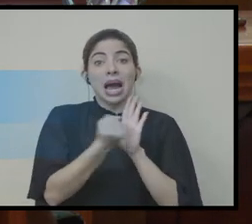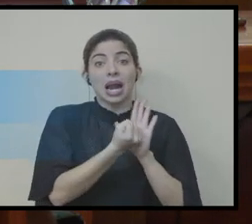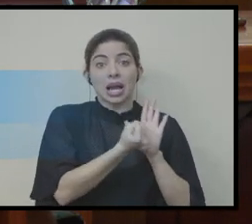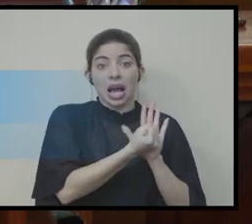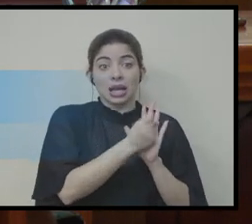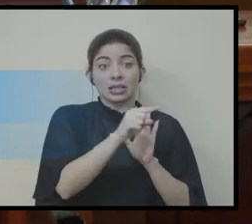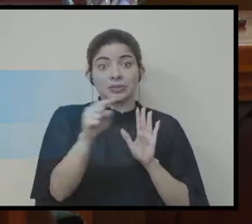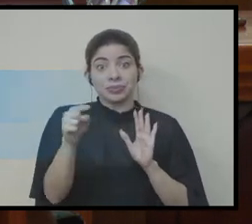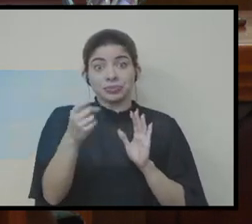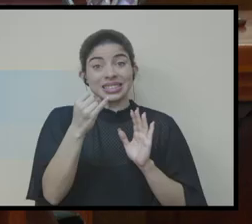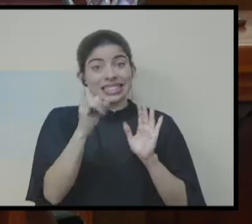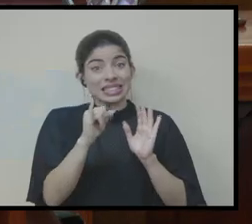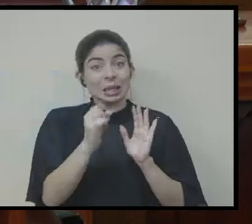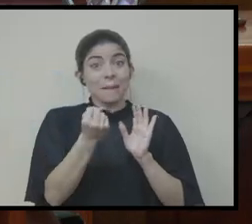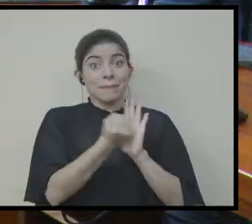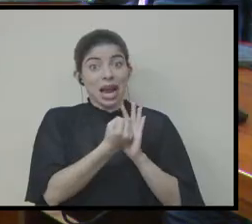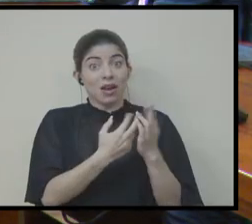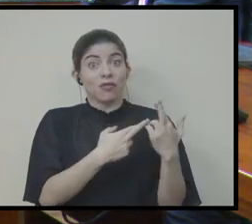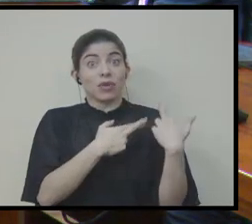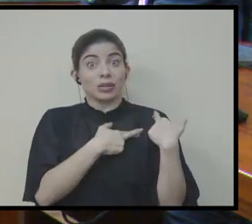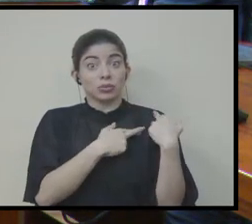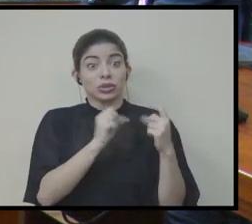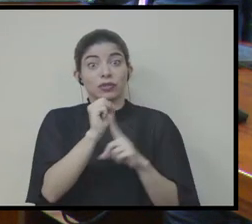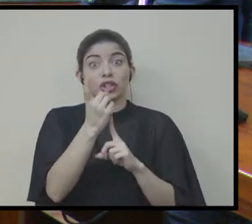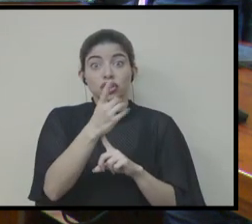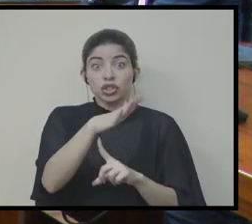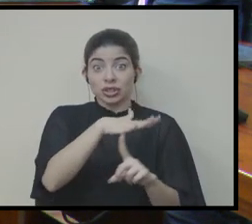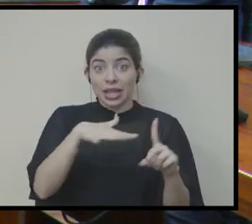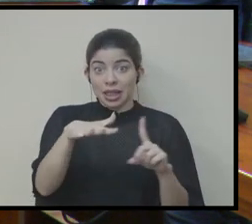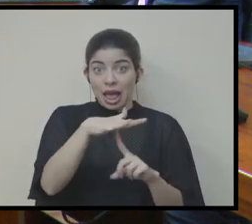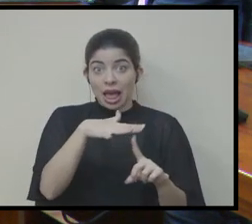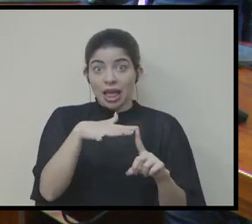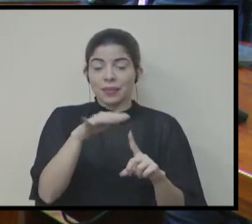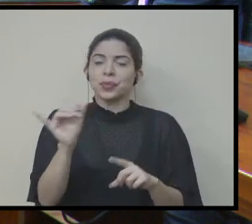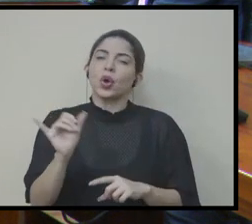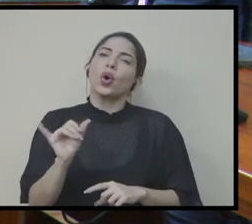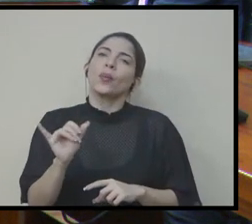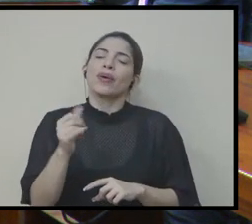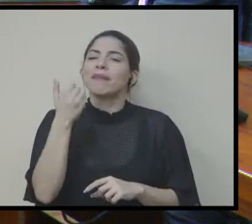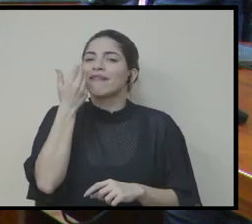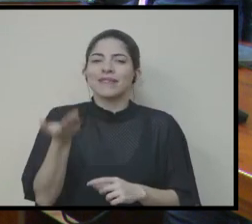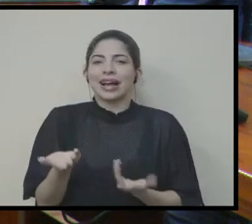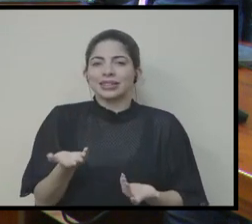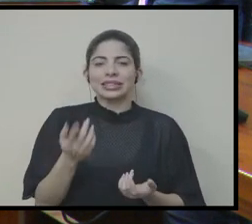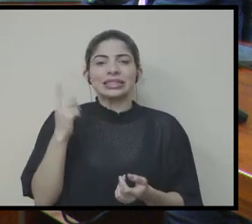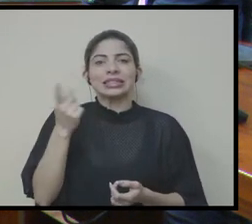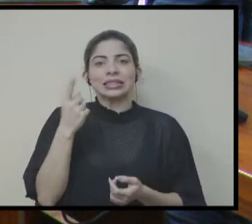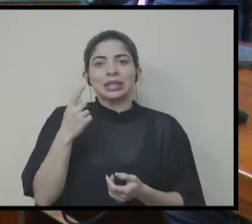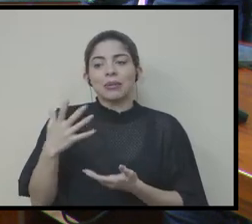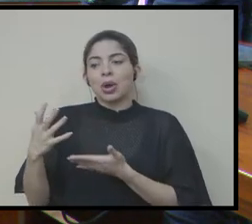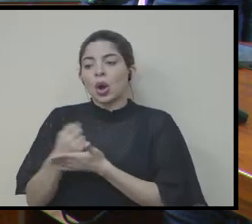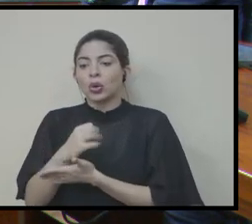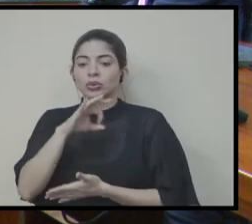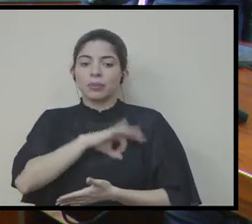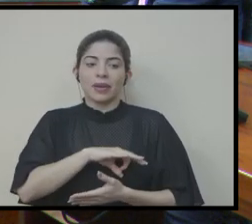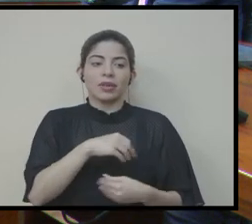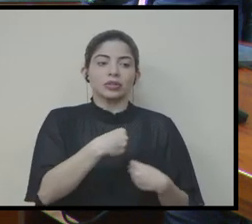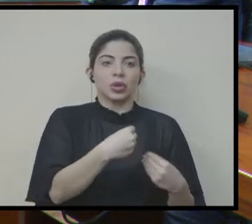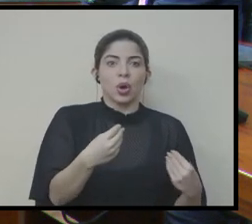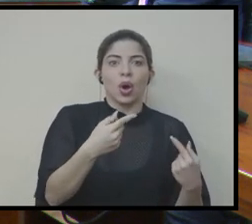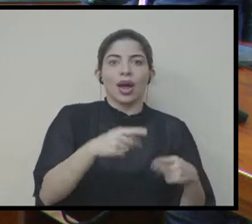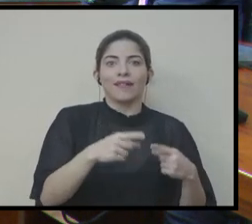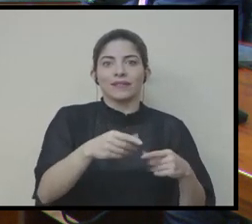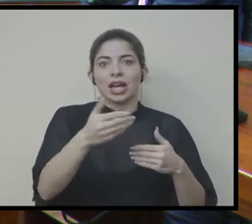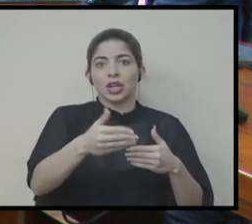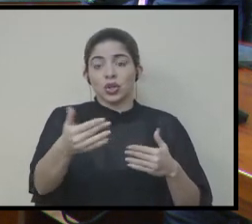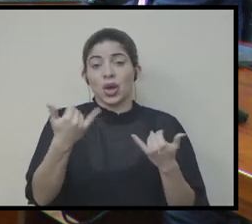si somos marcas responsables con la sociedad, es como, es muy fácil, es siembra y cosecha, causa y efecto. Y ahorita